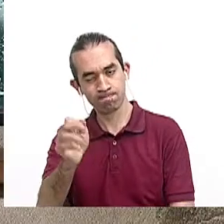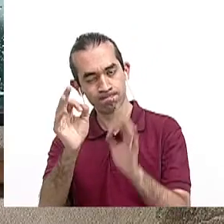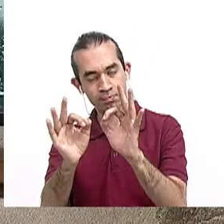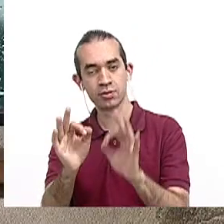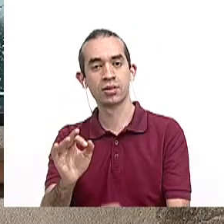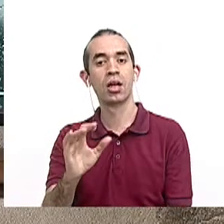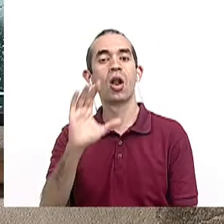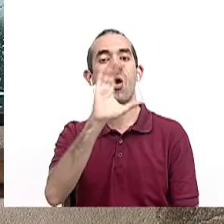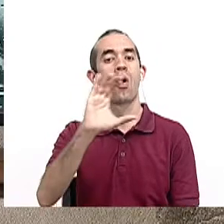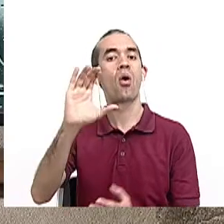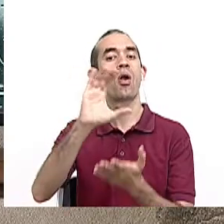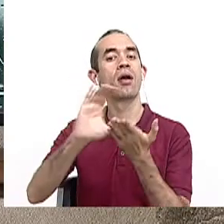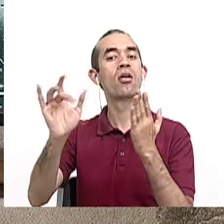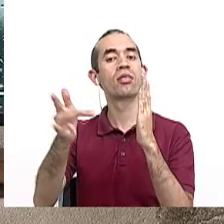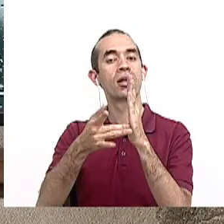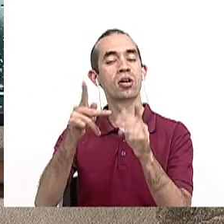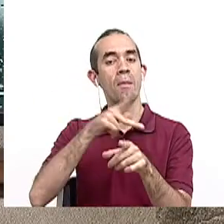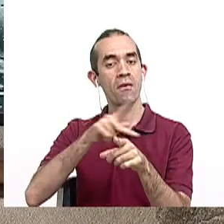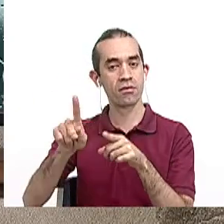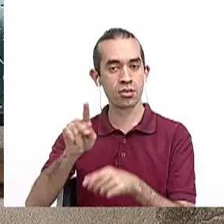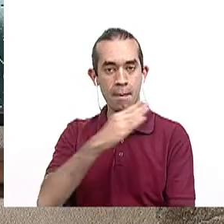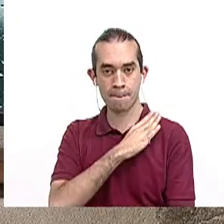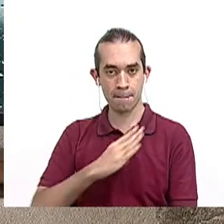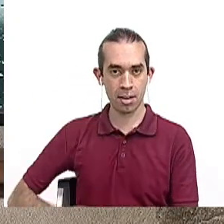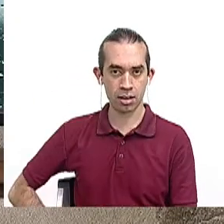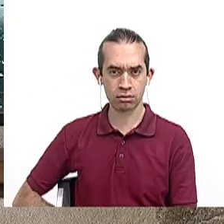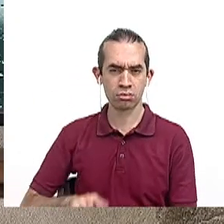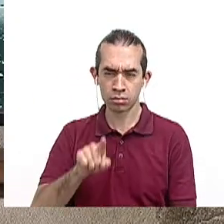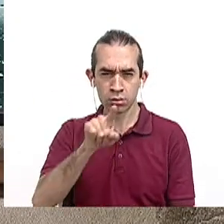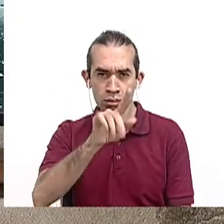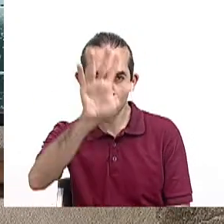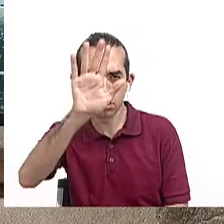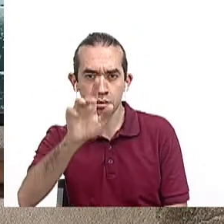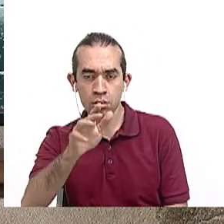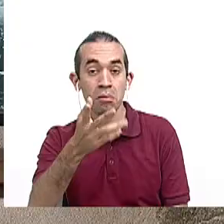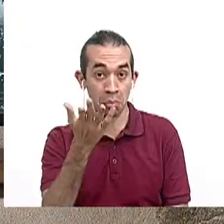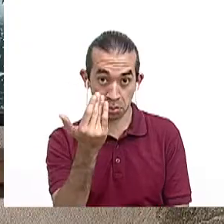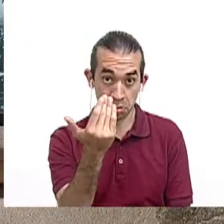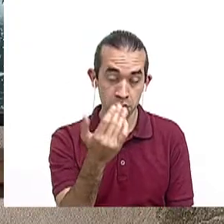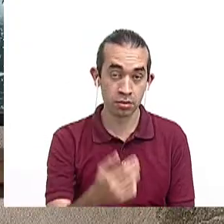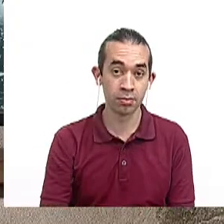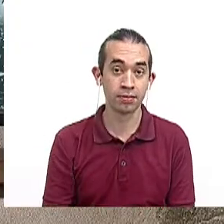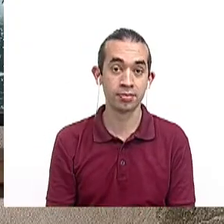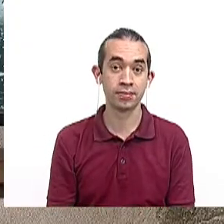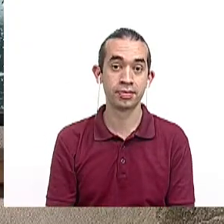de Belén. Por cierto, tengo otra manita por ahí levantada. Vamos a ver de qué se trata.